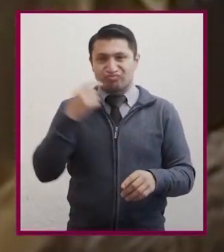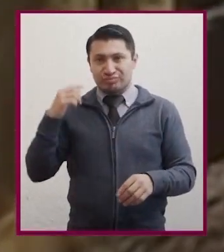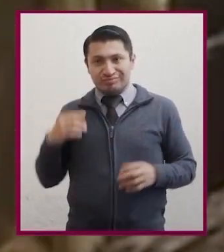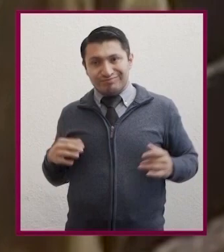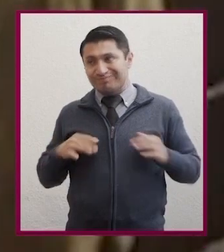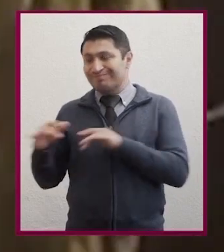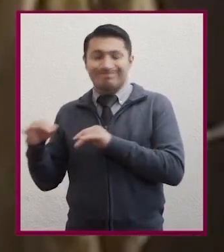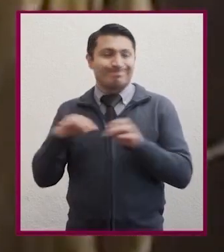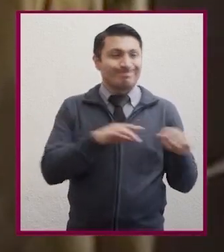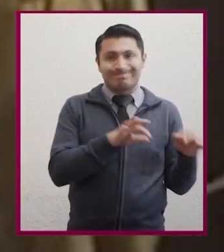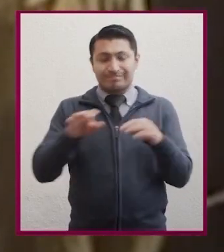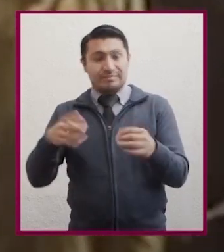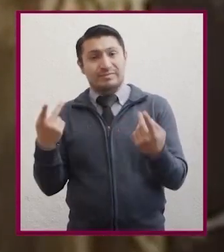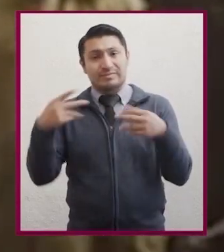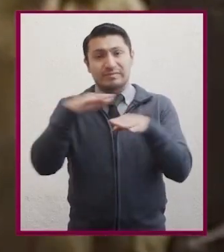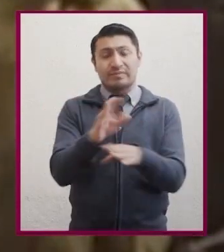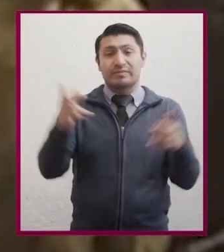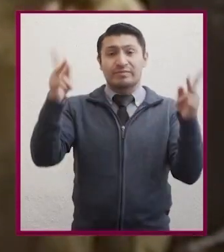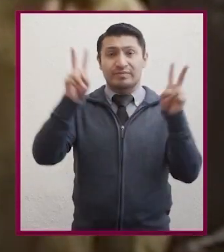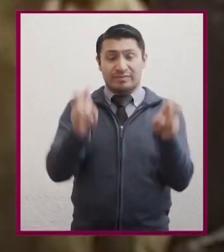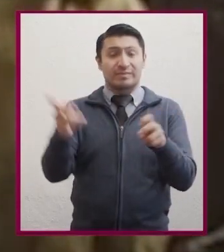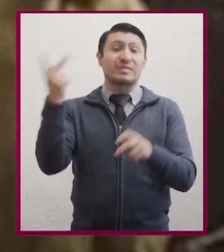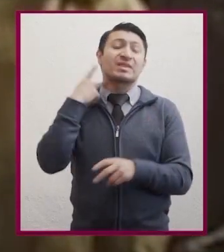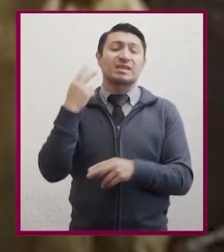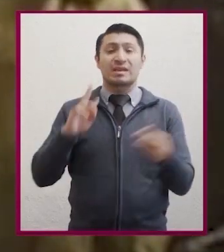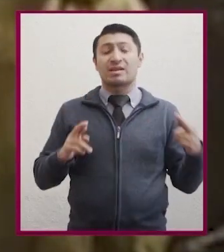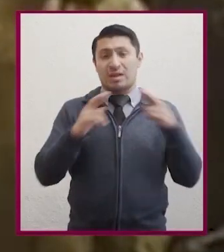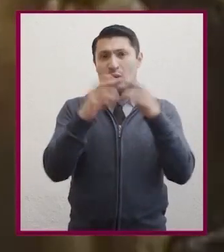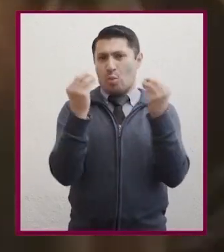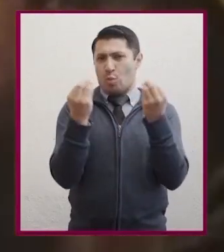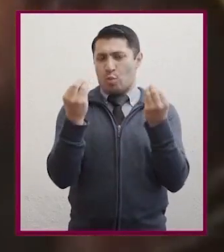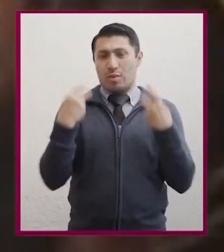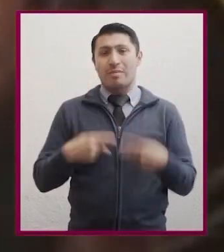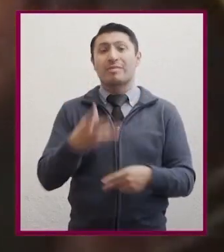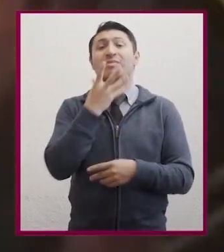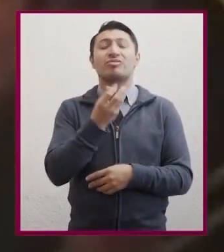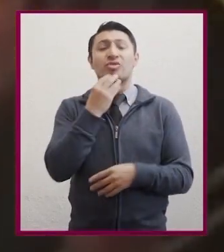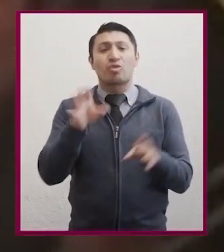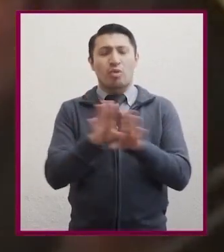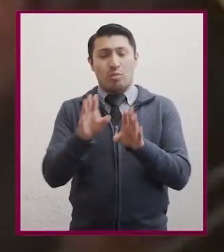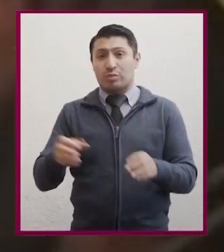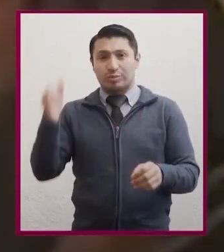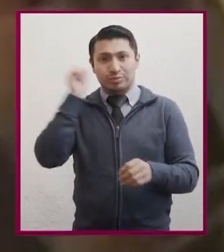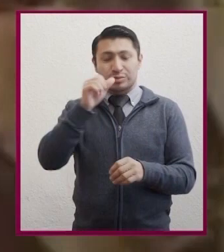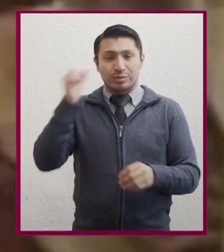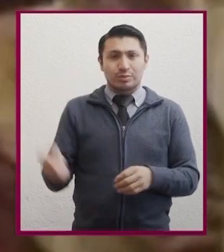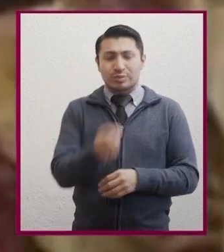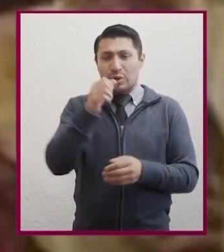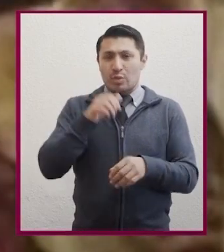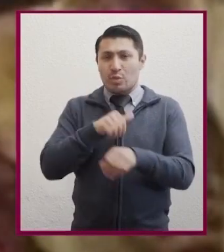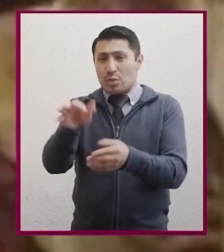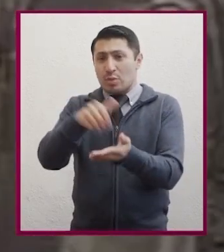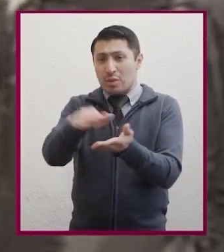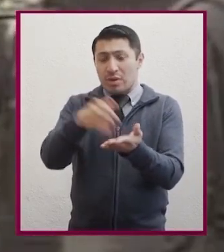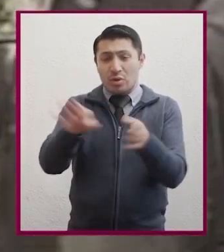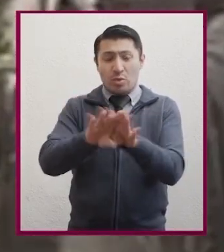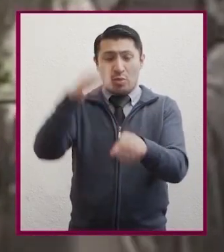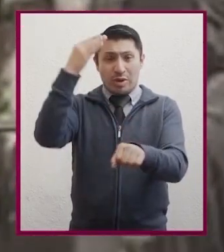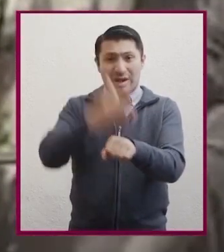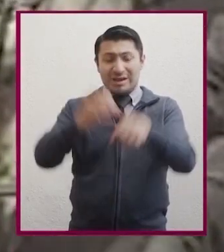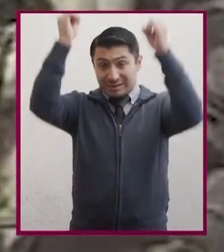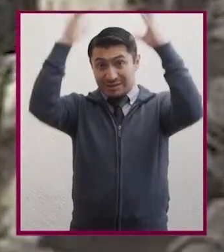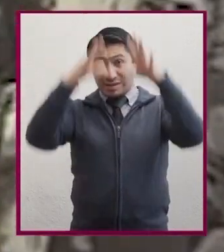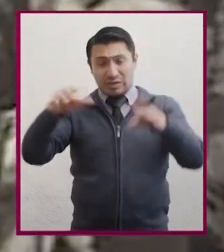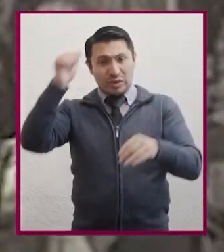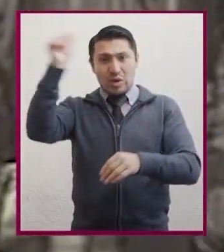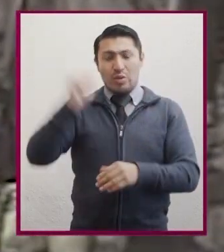relacionadas con temas políticos y religiosos. Muchos judíos piensan que su continuo exilio es un castigo divino por los pecados cometidos